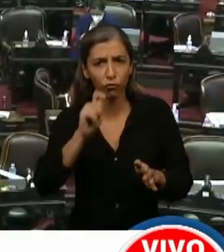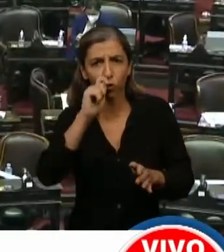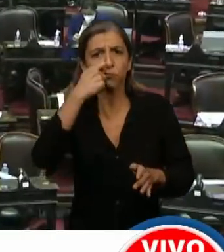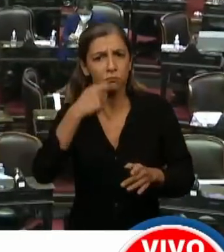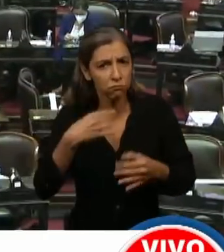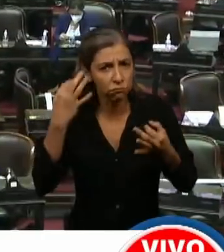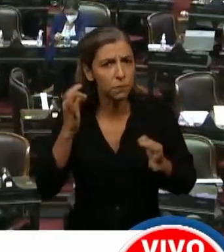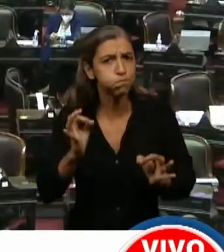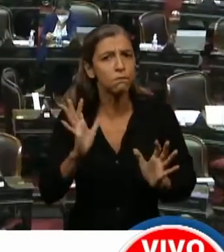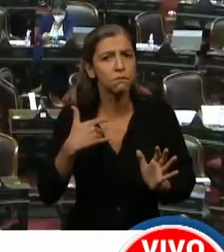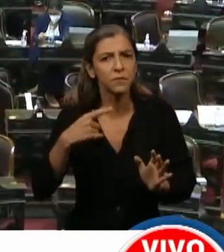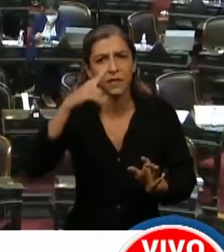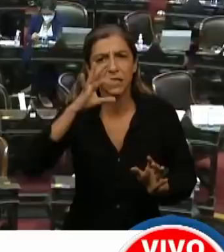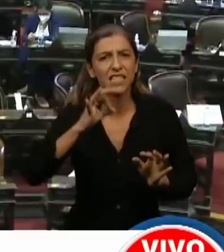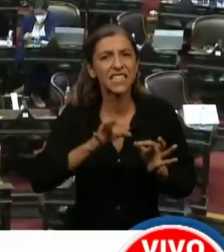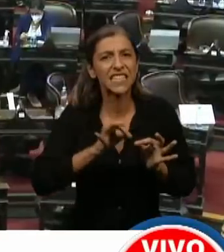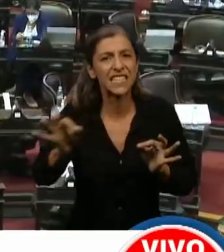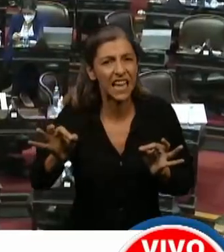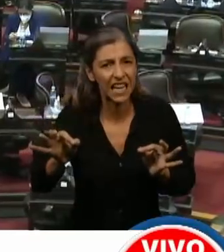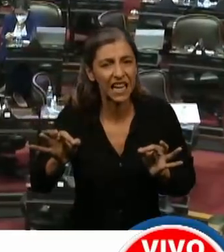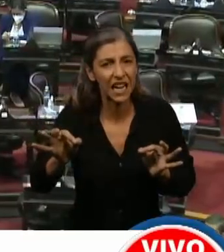12 horas para poder moverse.